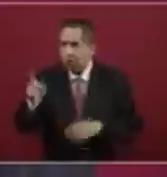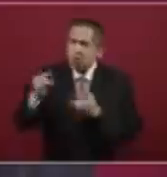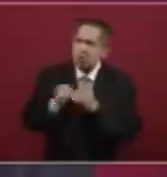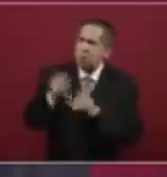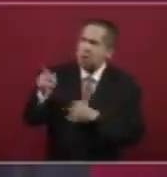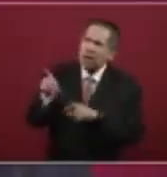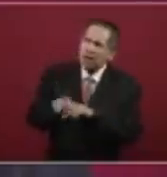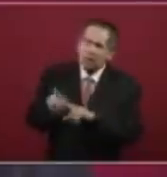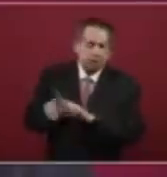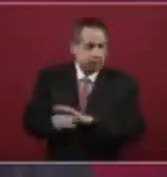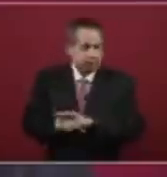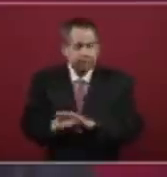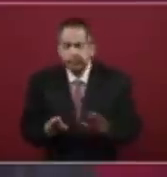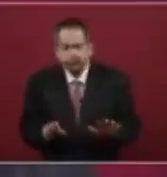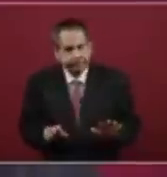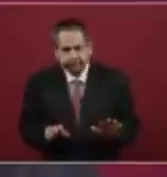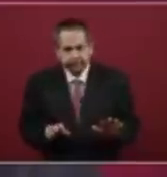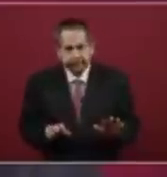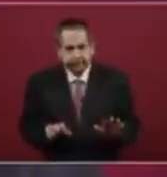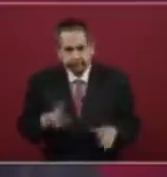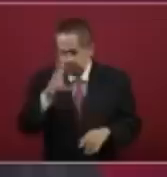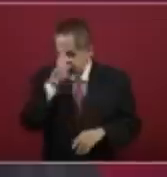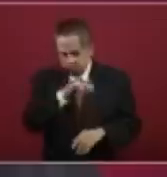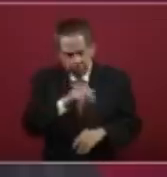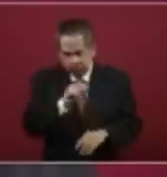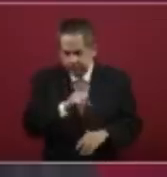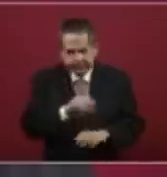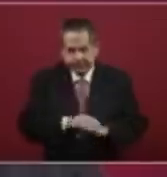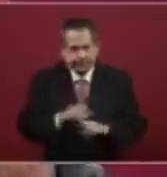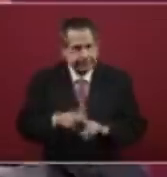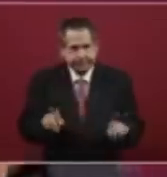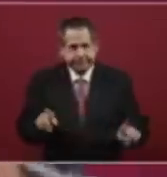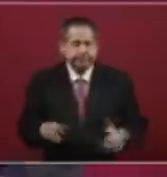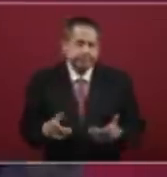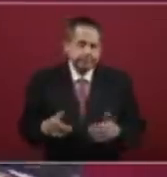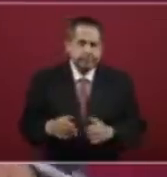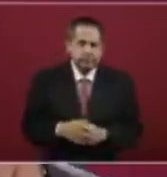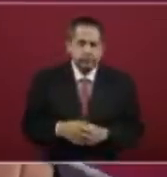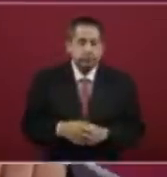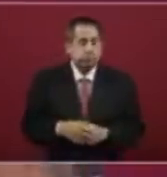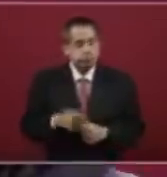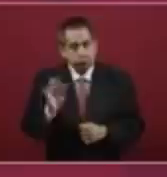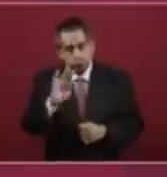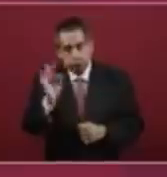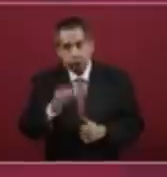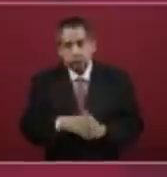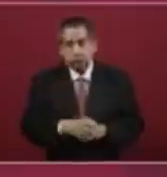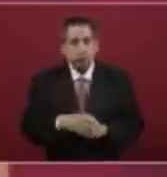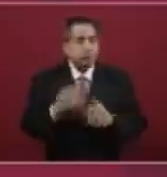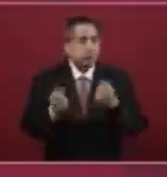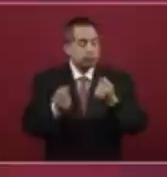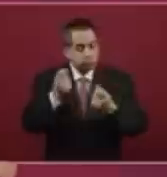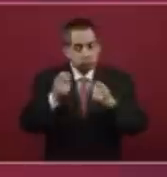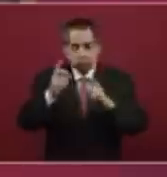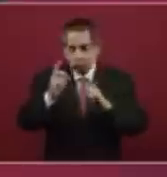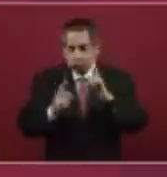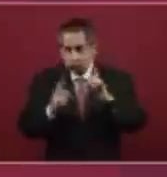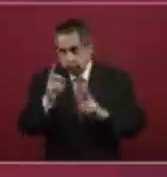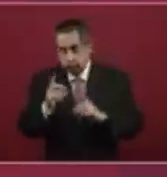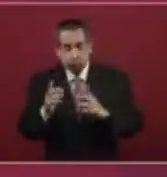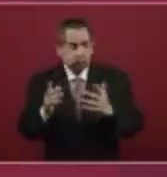iguales. No es así. Entonces, si hay dudas